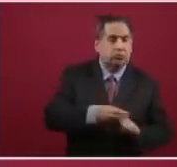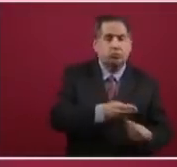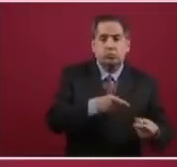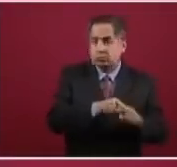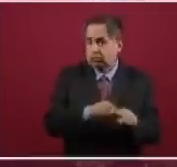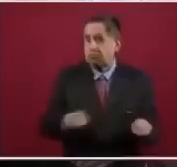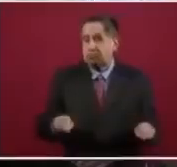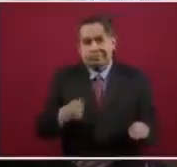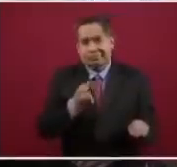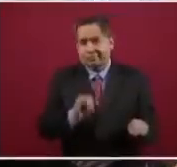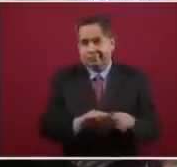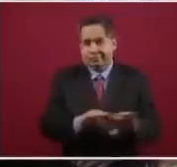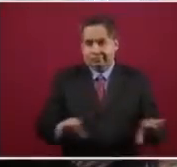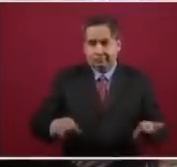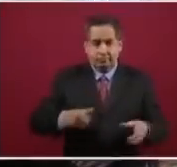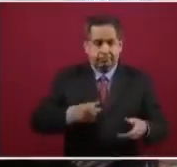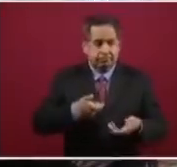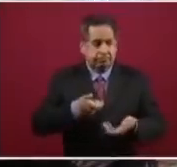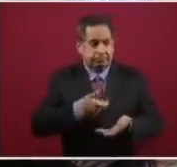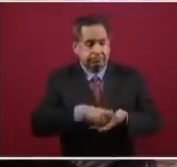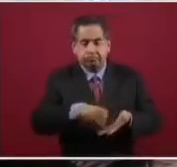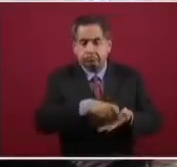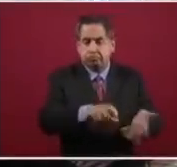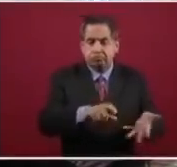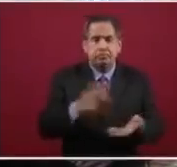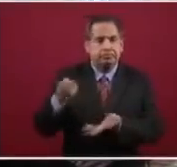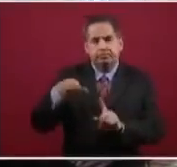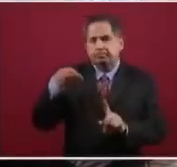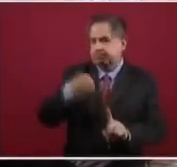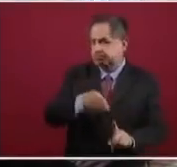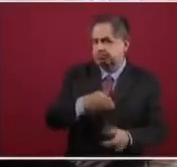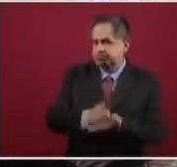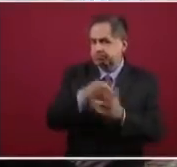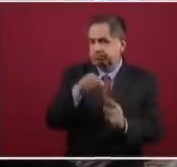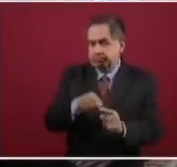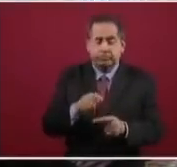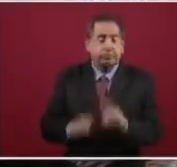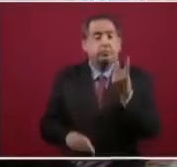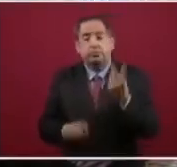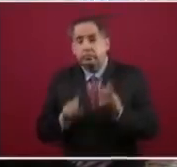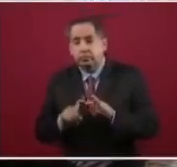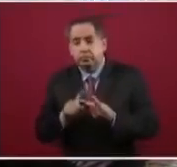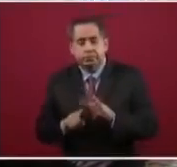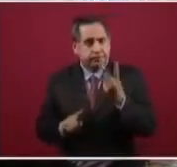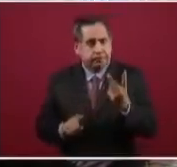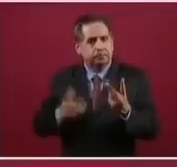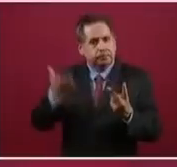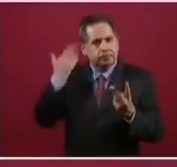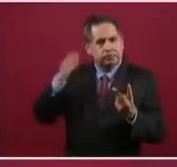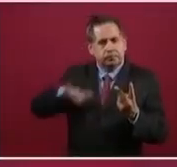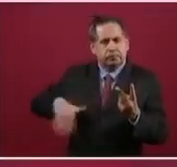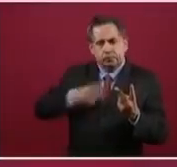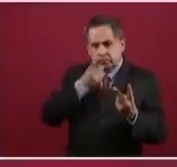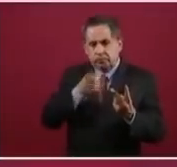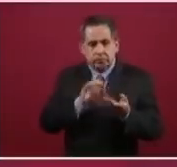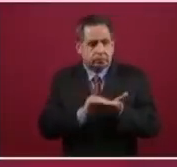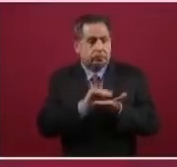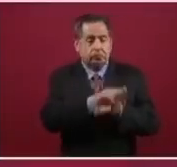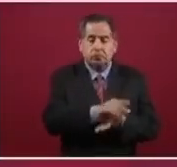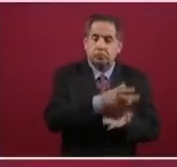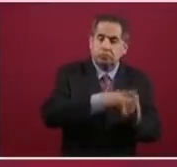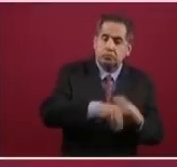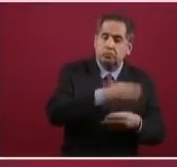dedica que se dedica al consumo lo segundo tiene que ver con los recursos asociados a la inversión que yo como ya había señalado que la